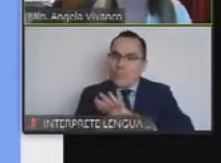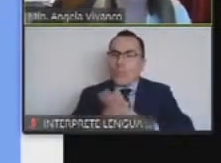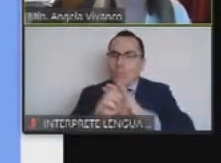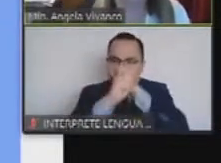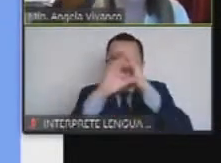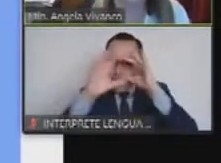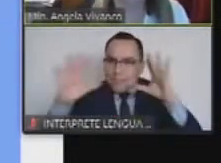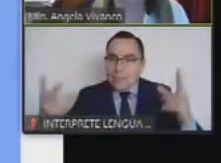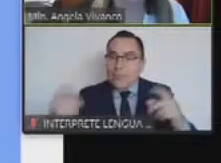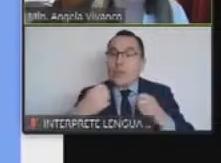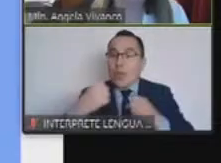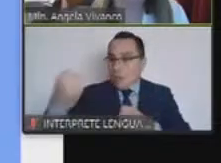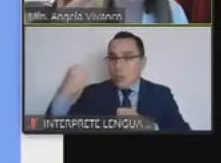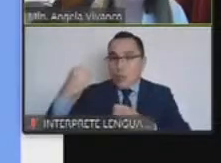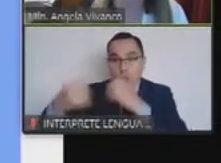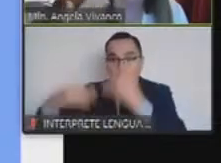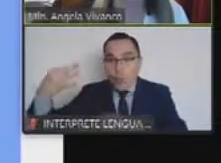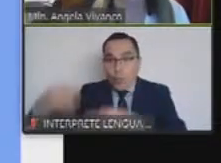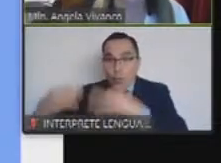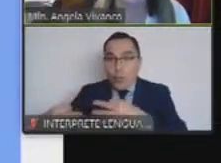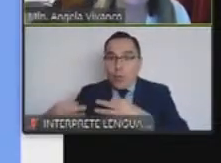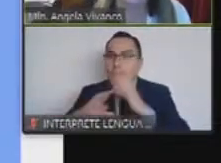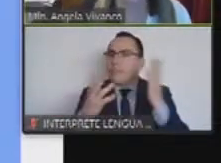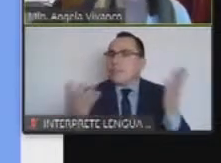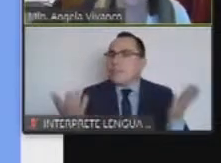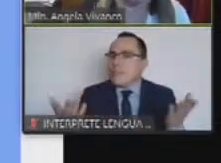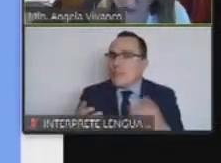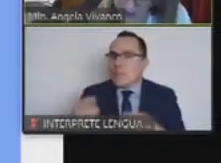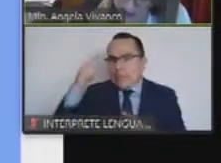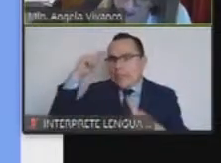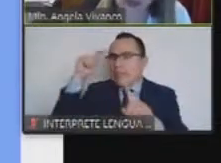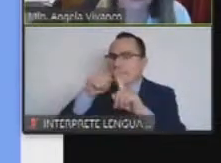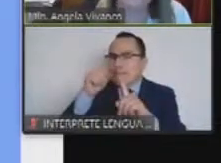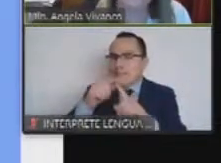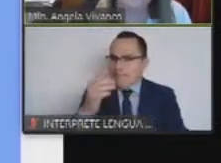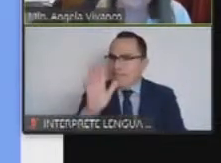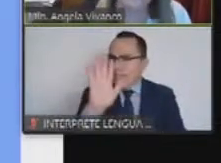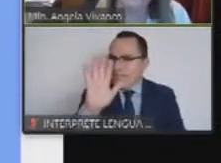asociada con el Poder Judicial tiene ciertas precisiones